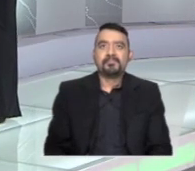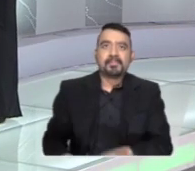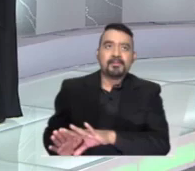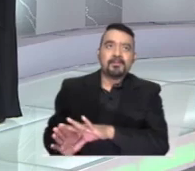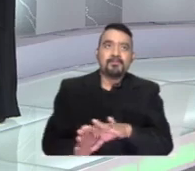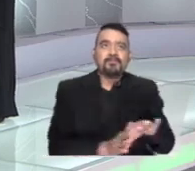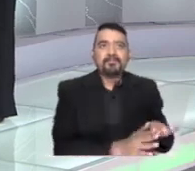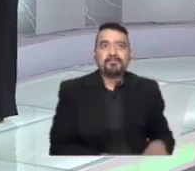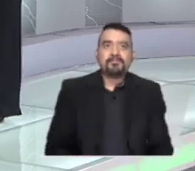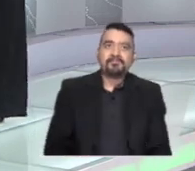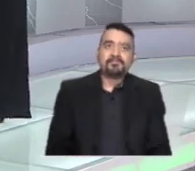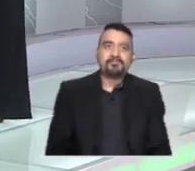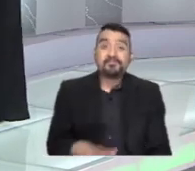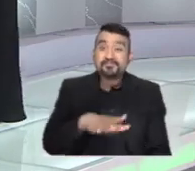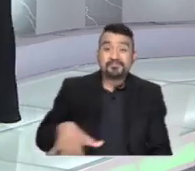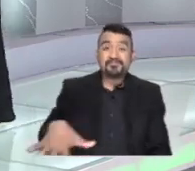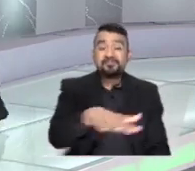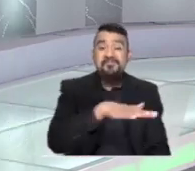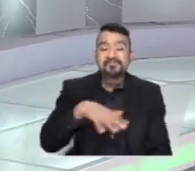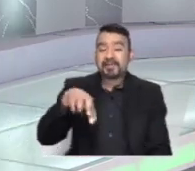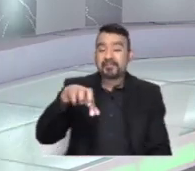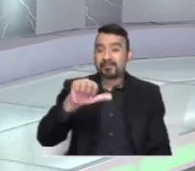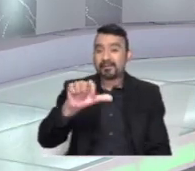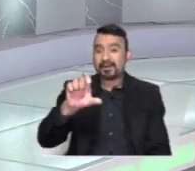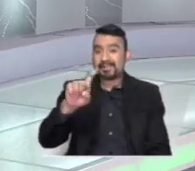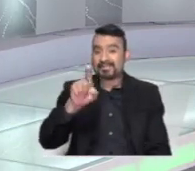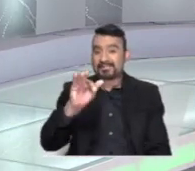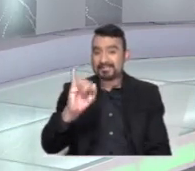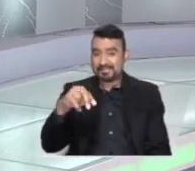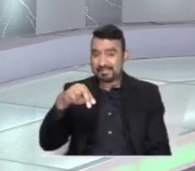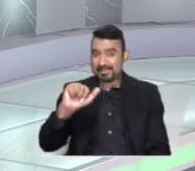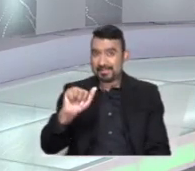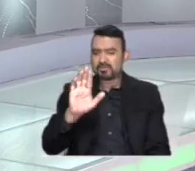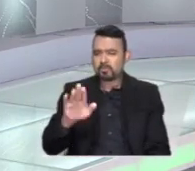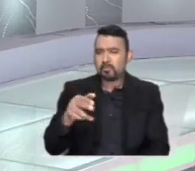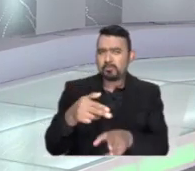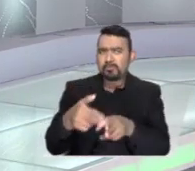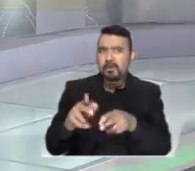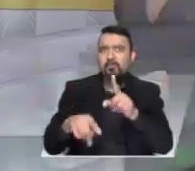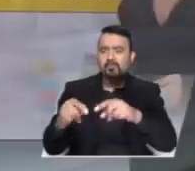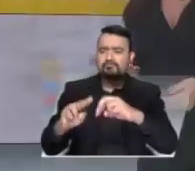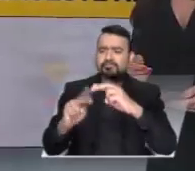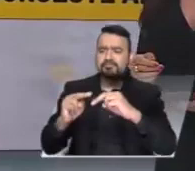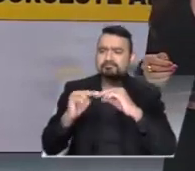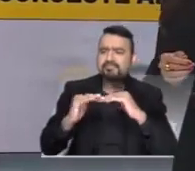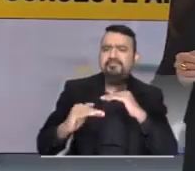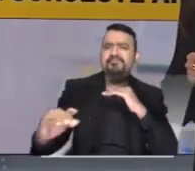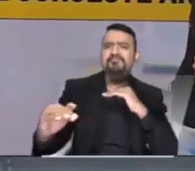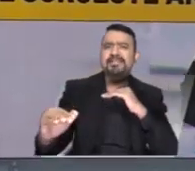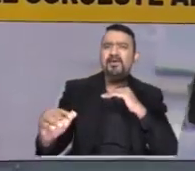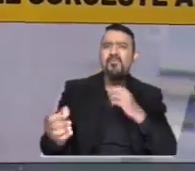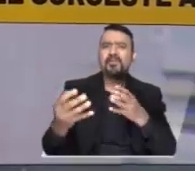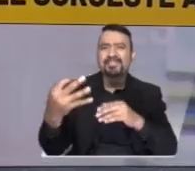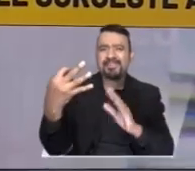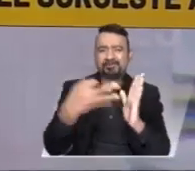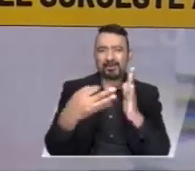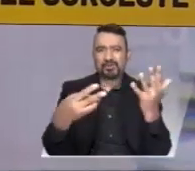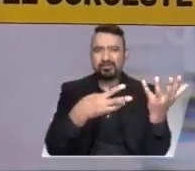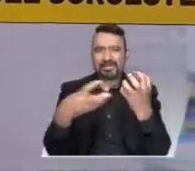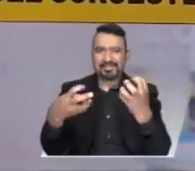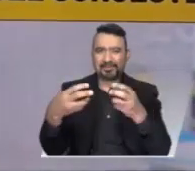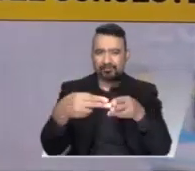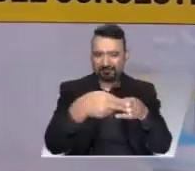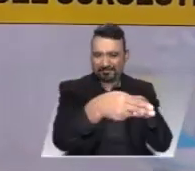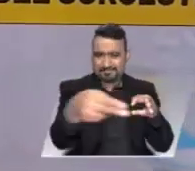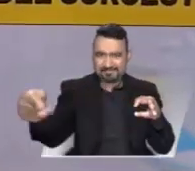Caldas. Vamos a revisar algunos datos interesantes, como la pista que será de 3.800 metros. Para el año 2047,